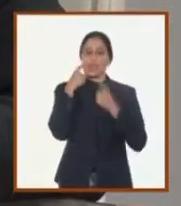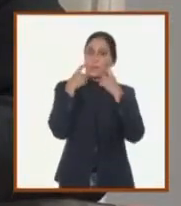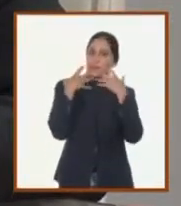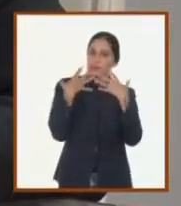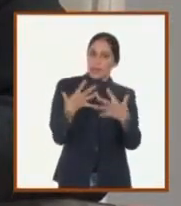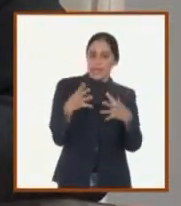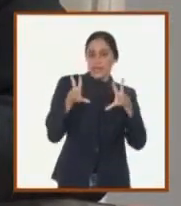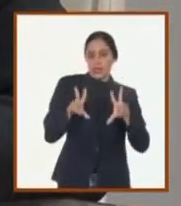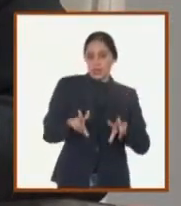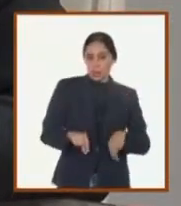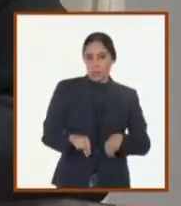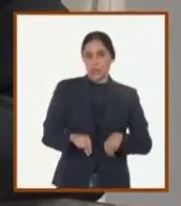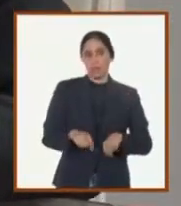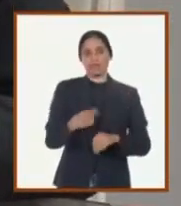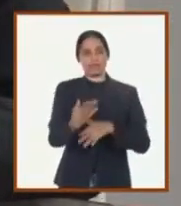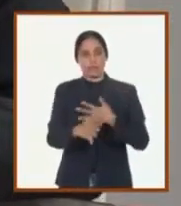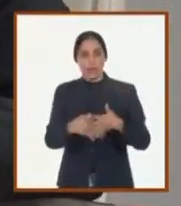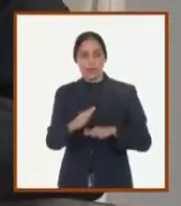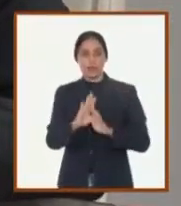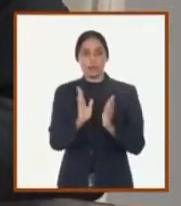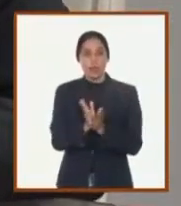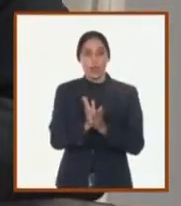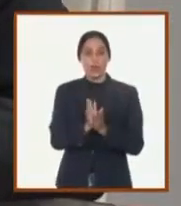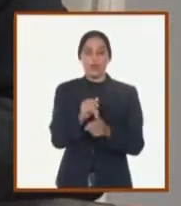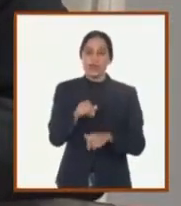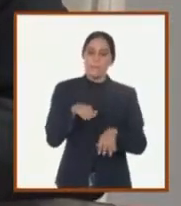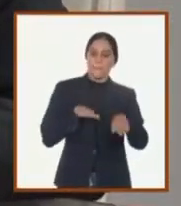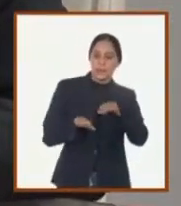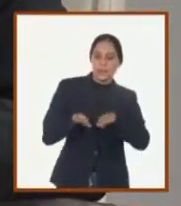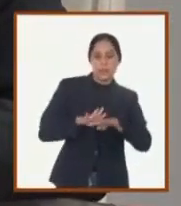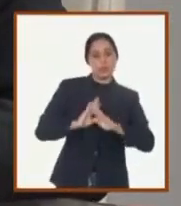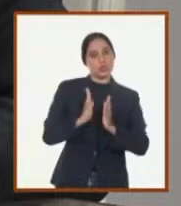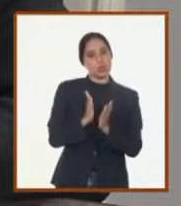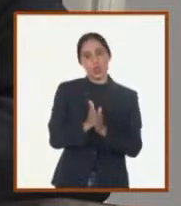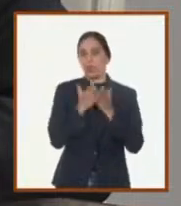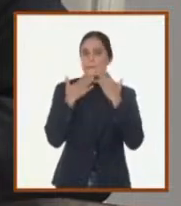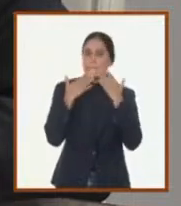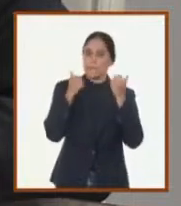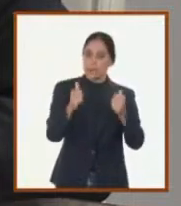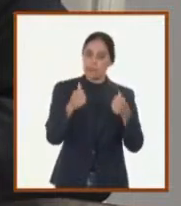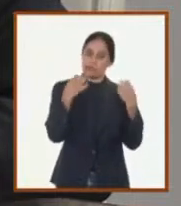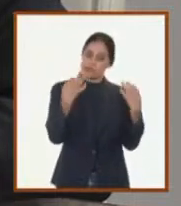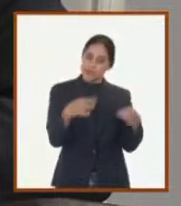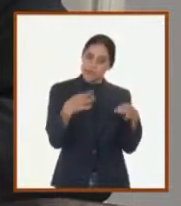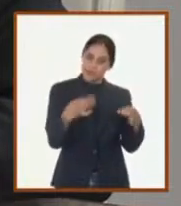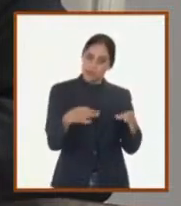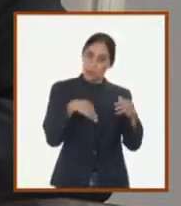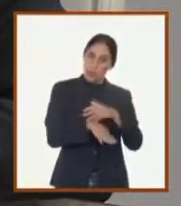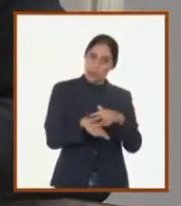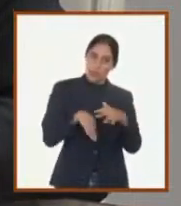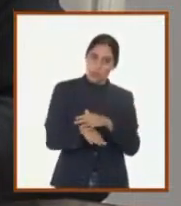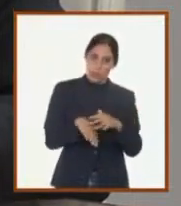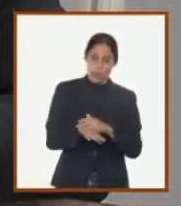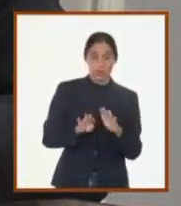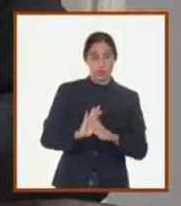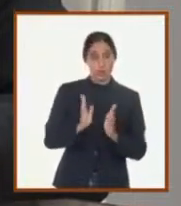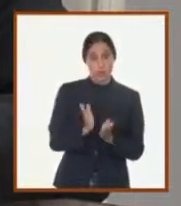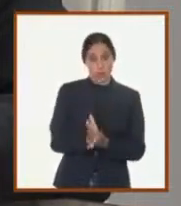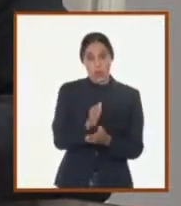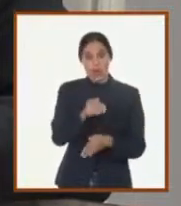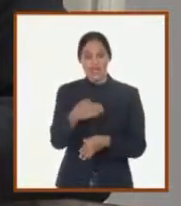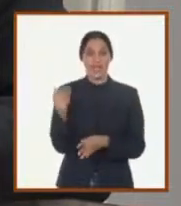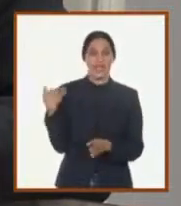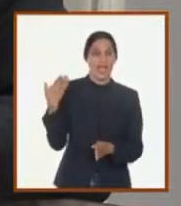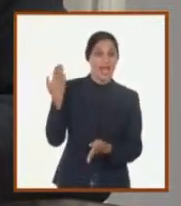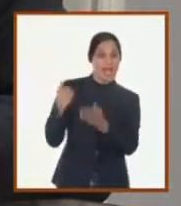y Celia fue creando las condiciones para conservar esa documentación primero en la etapa en que la guerrilla no tenía